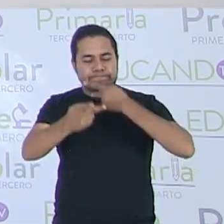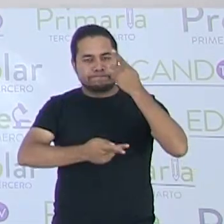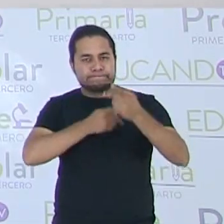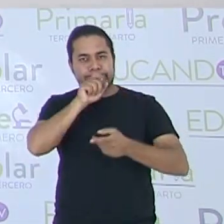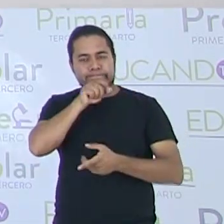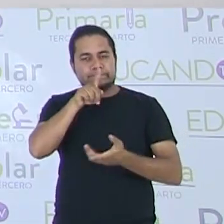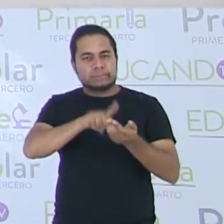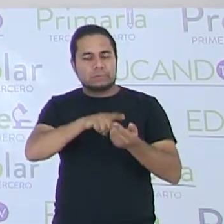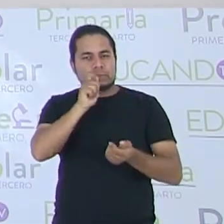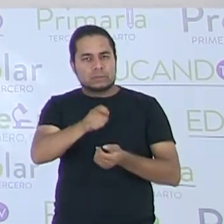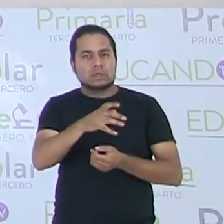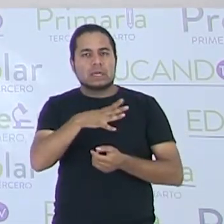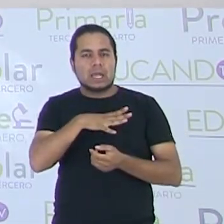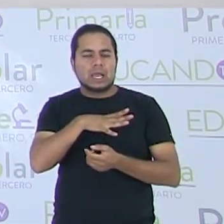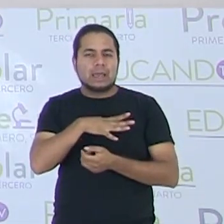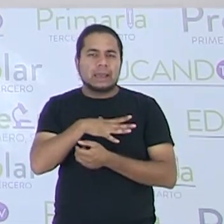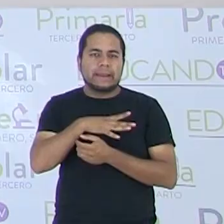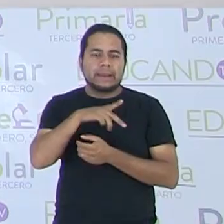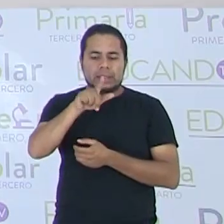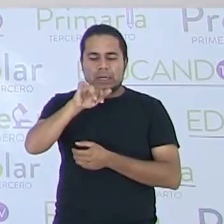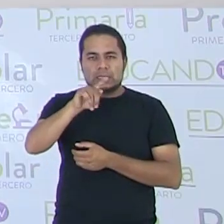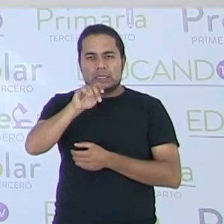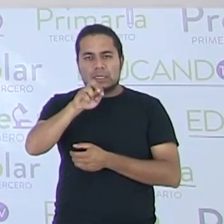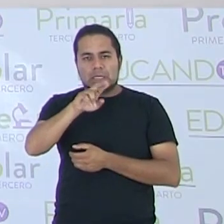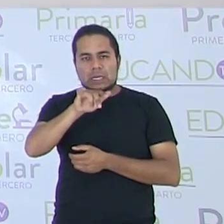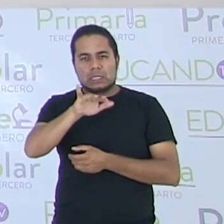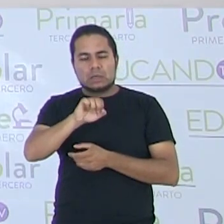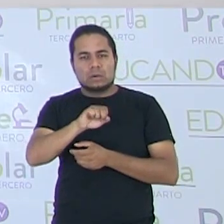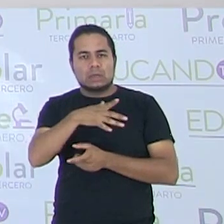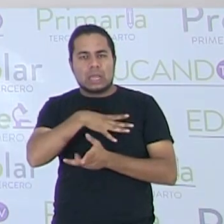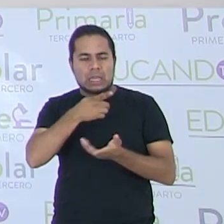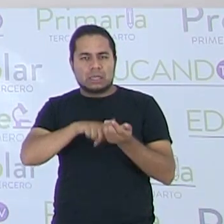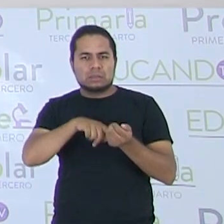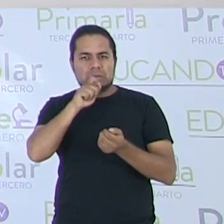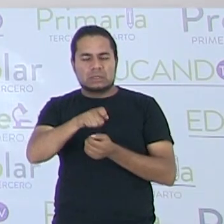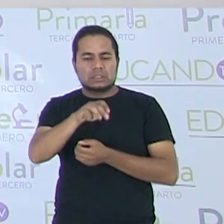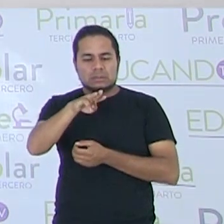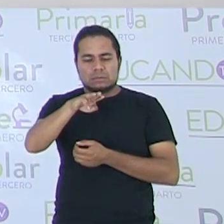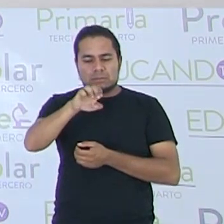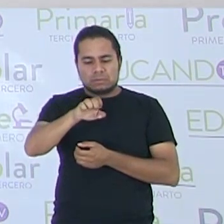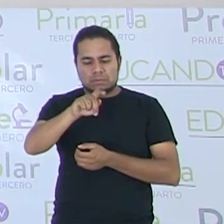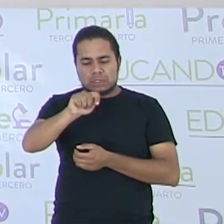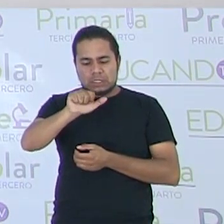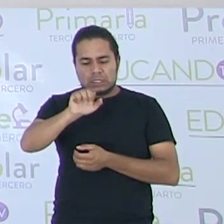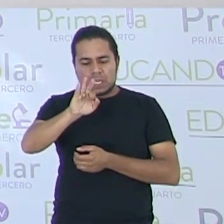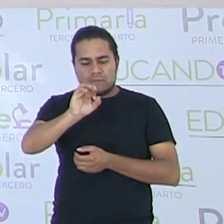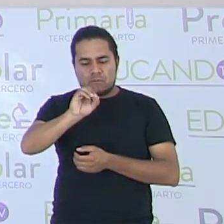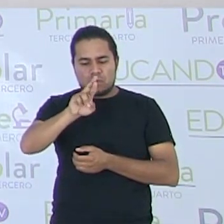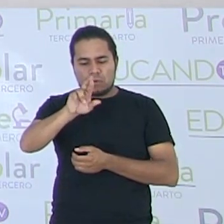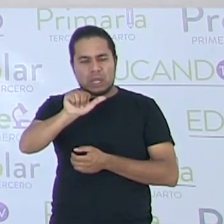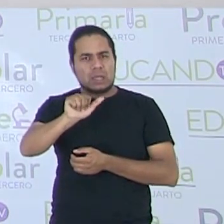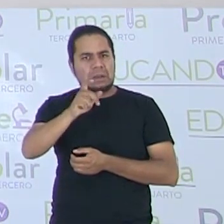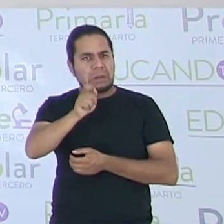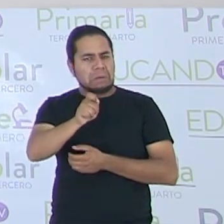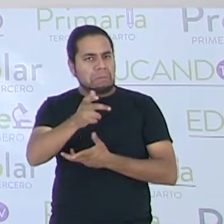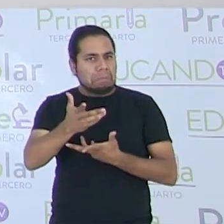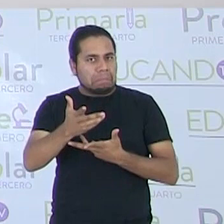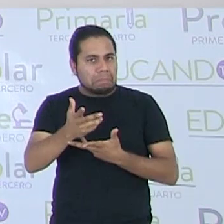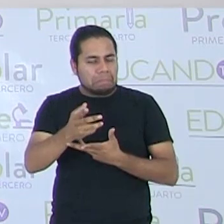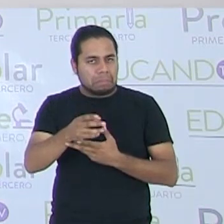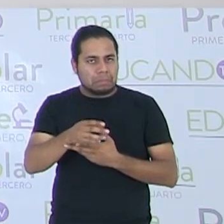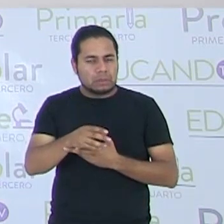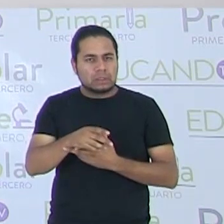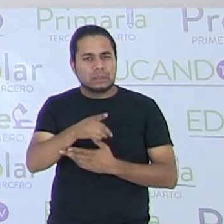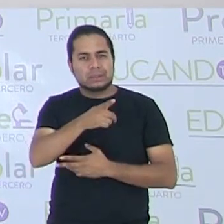hay un recurso literario que se llama metáfora. ¿Pero qué es la metáfora? ¿Sí? Cuando